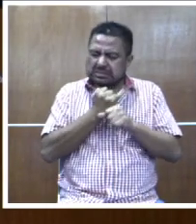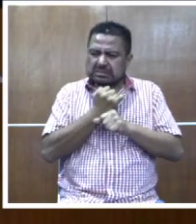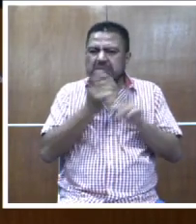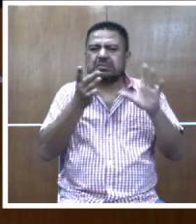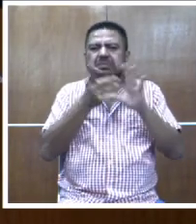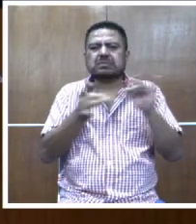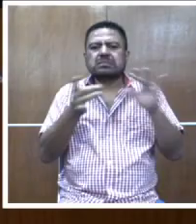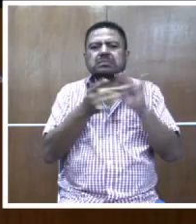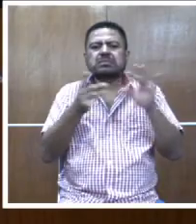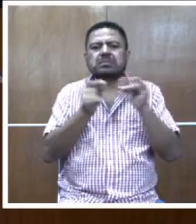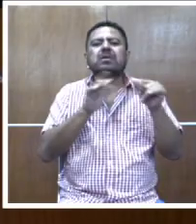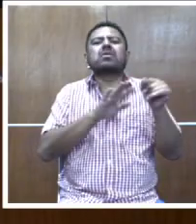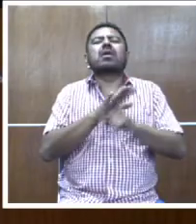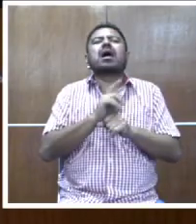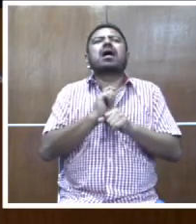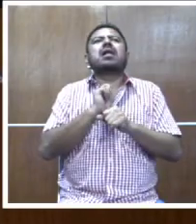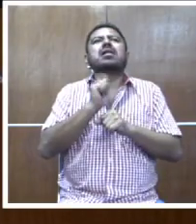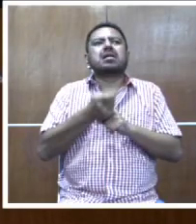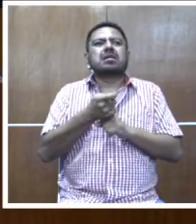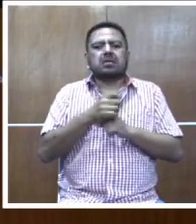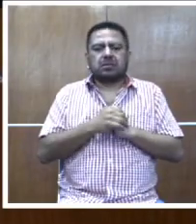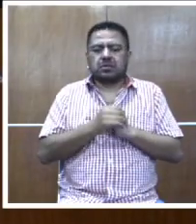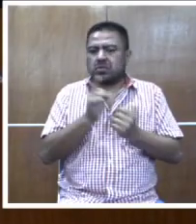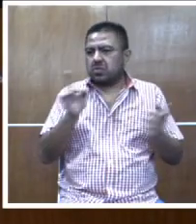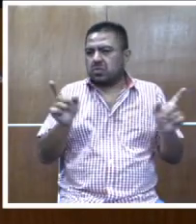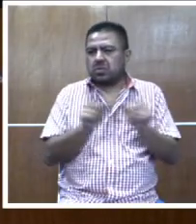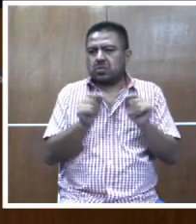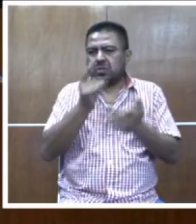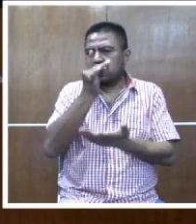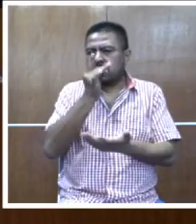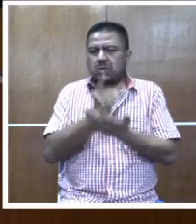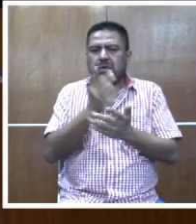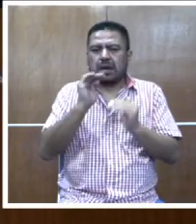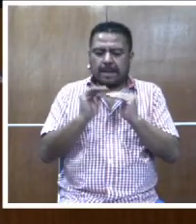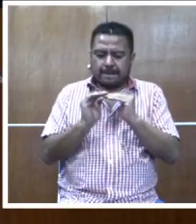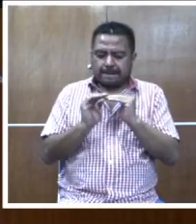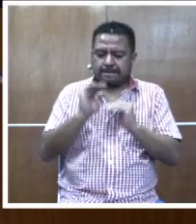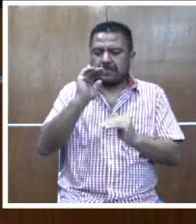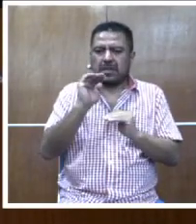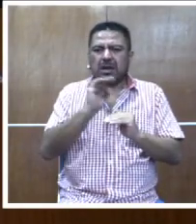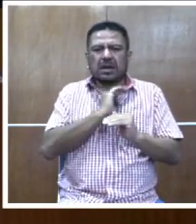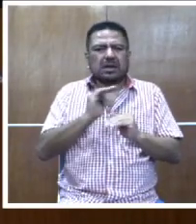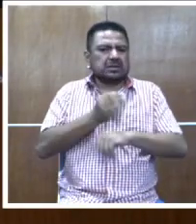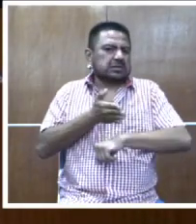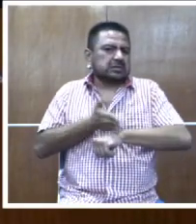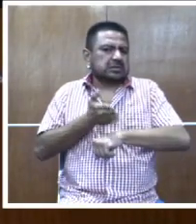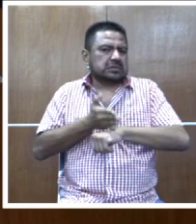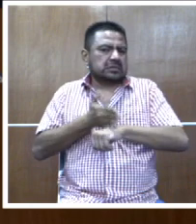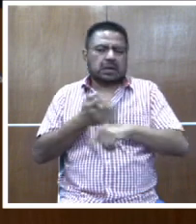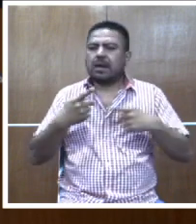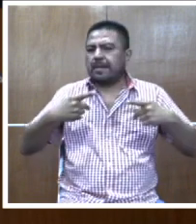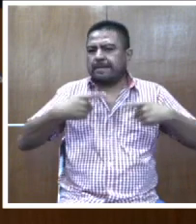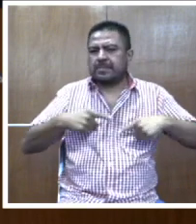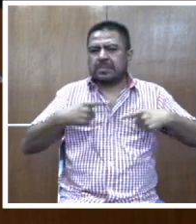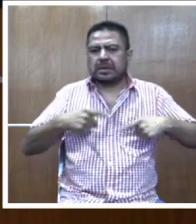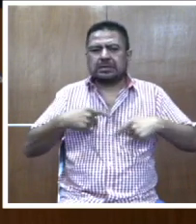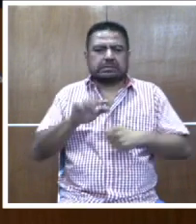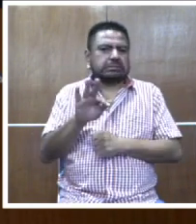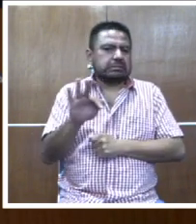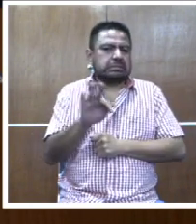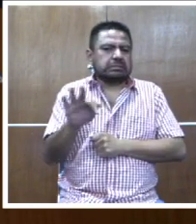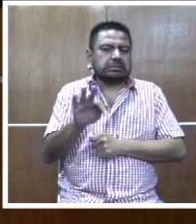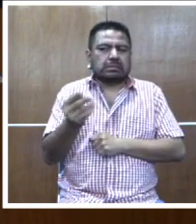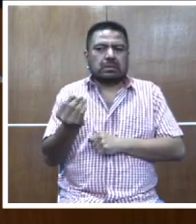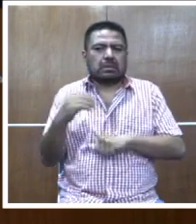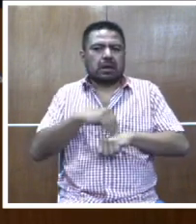que el planteamiento referido únicamente se enfoca a aumentar la punibilidad de la conducta supuestamente